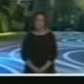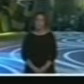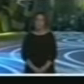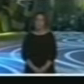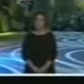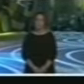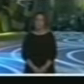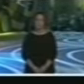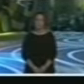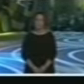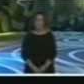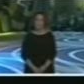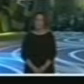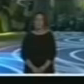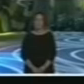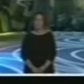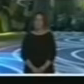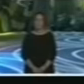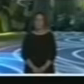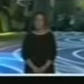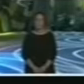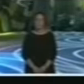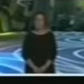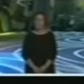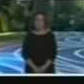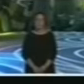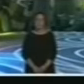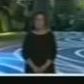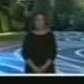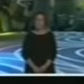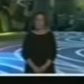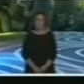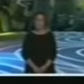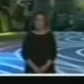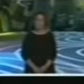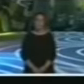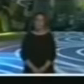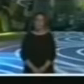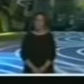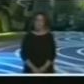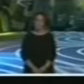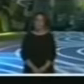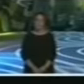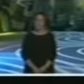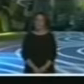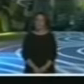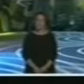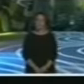ellos colaboran para que todo salga a tiempo. Son muchísimos. Este año son 56 Los Bambas.